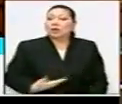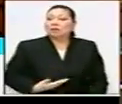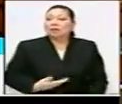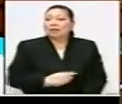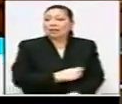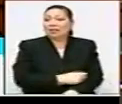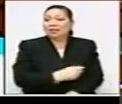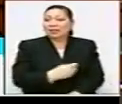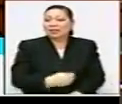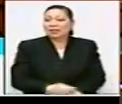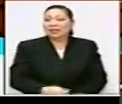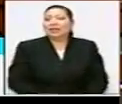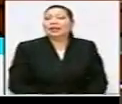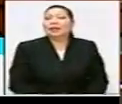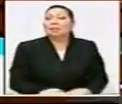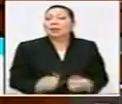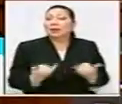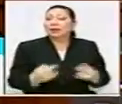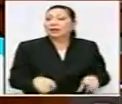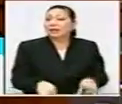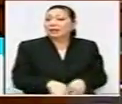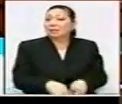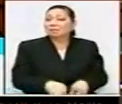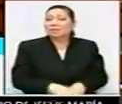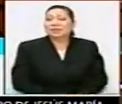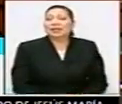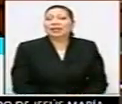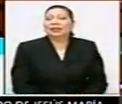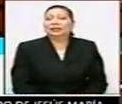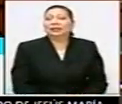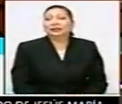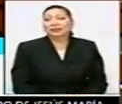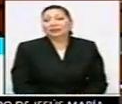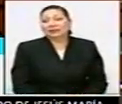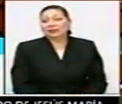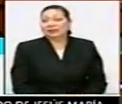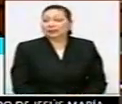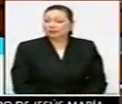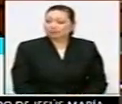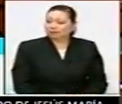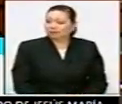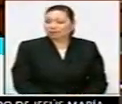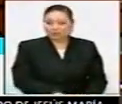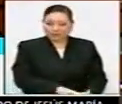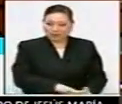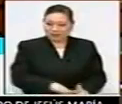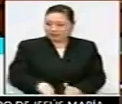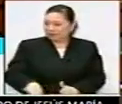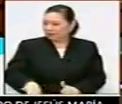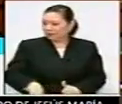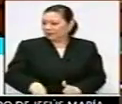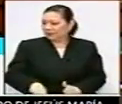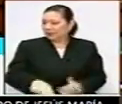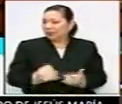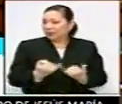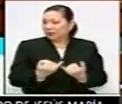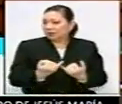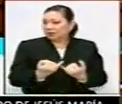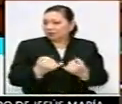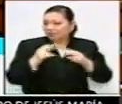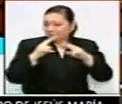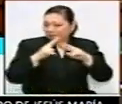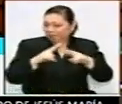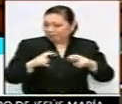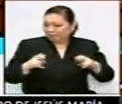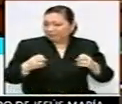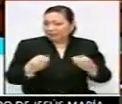Tacna, señor. Pero aquí también, no, por eso decíamos... al margen de la investigación que pueda realizarse, lo